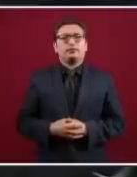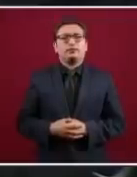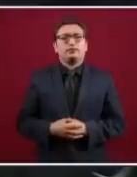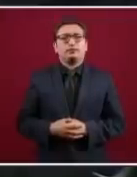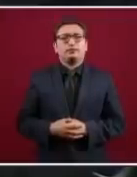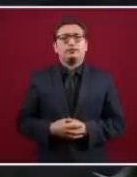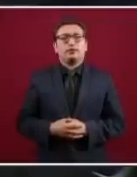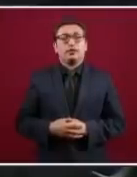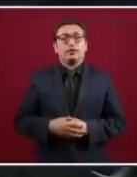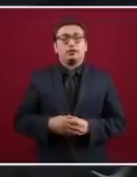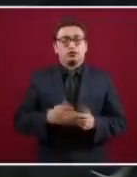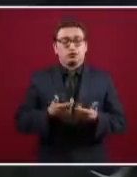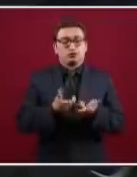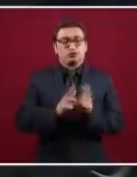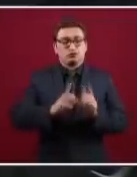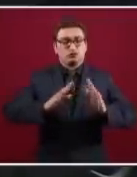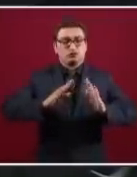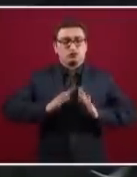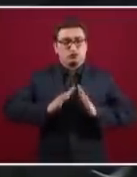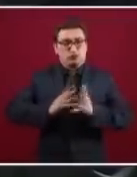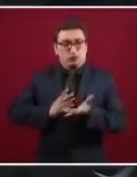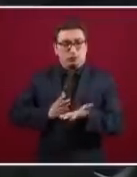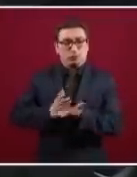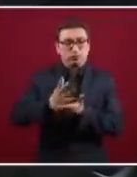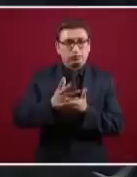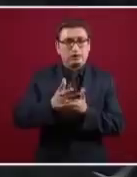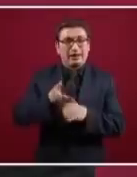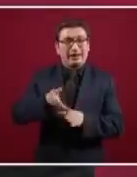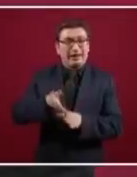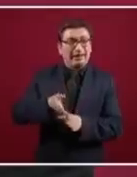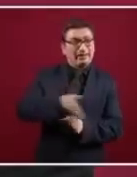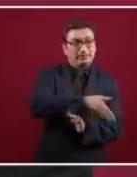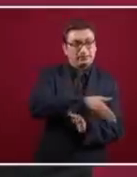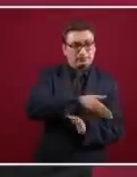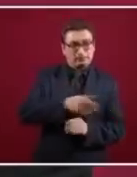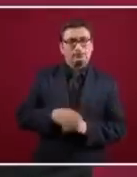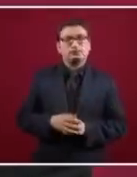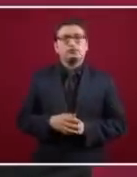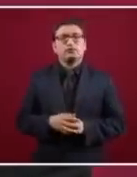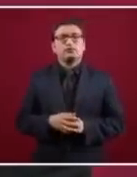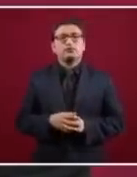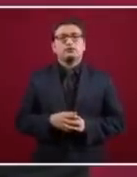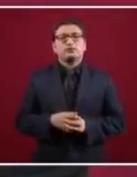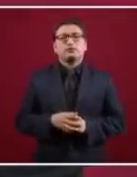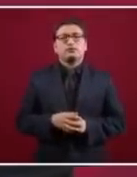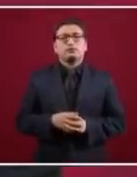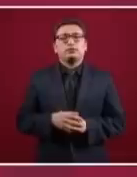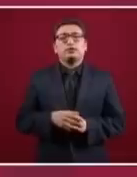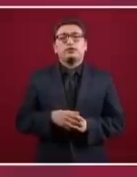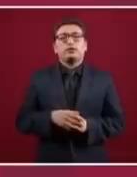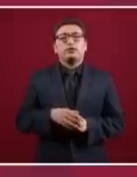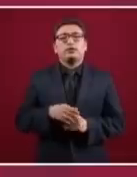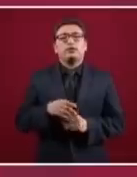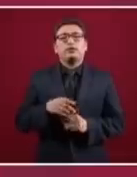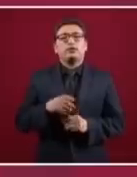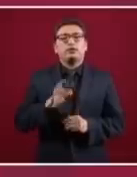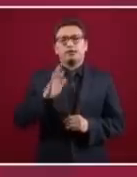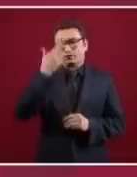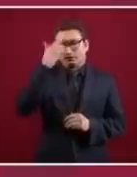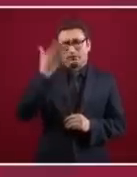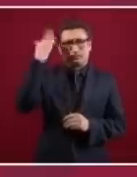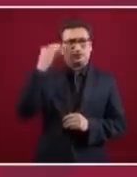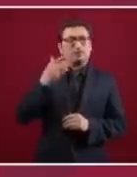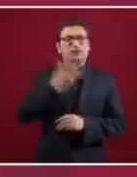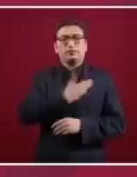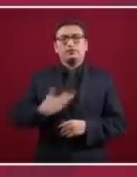militar antes de que se asesinara al presidente en